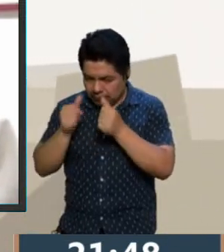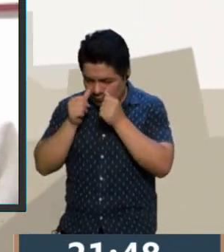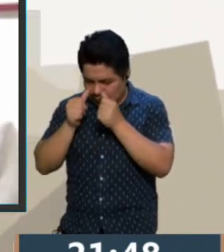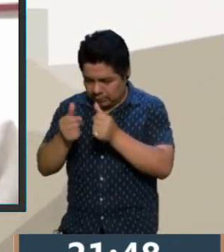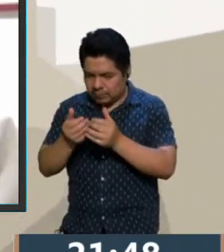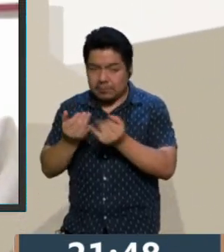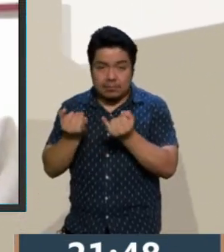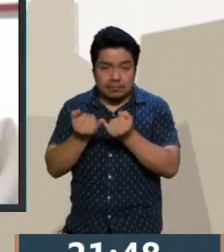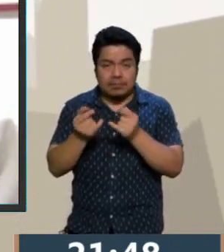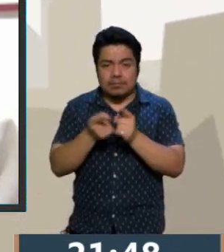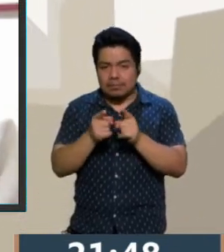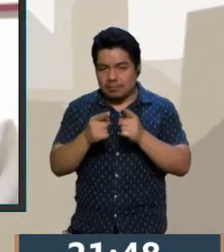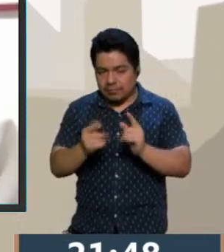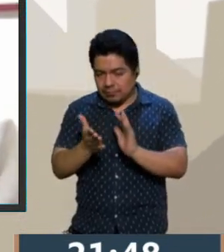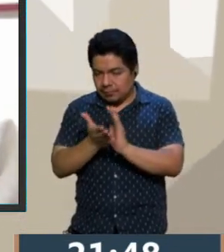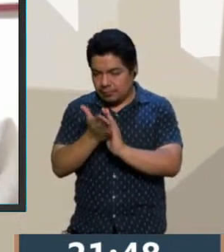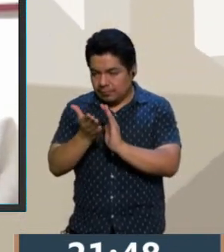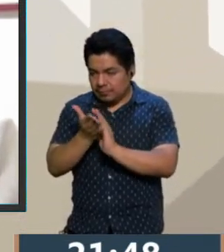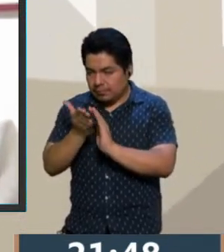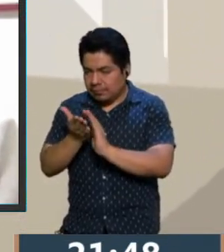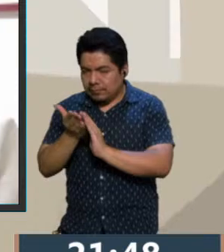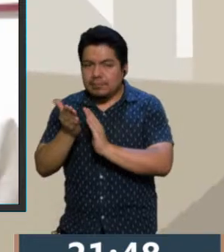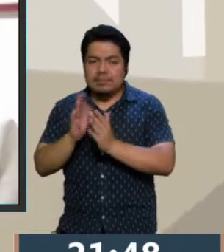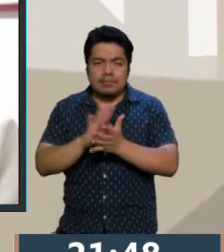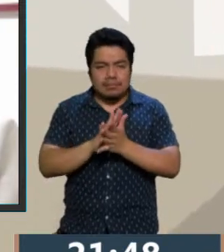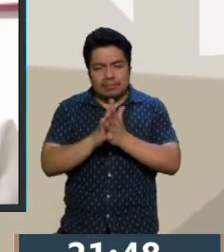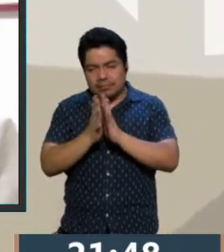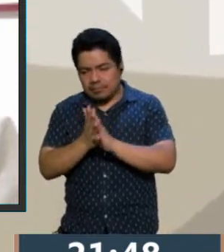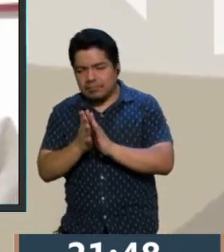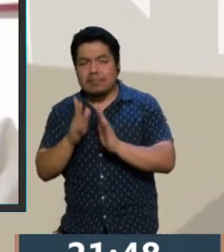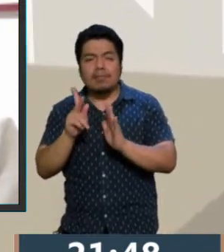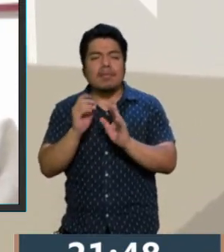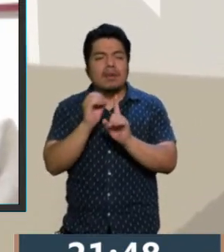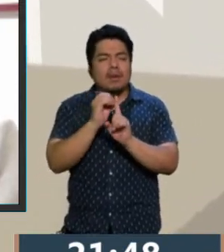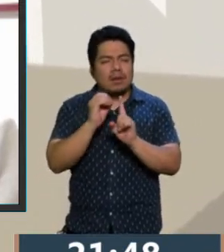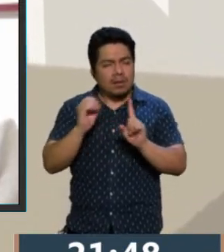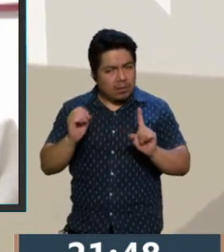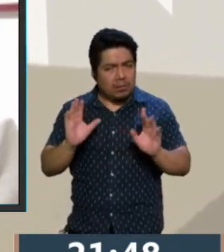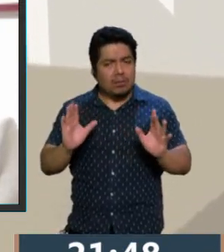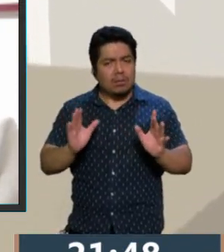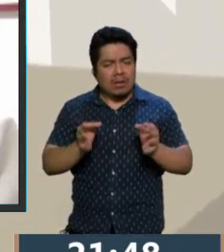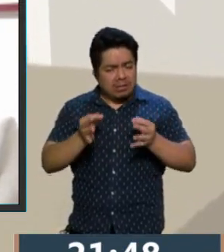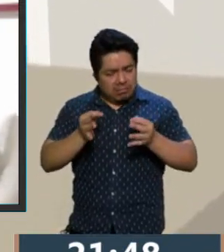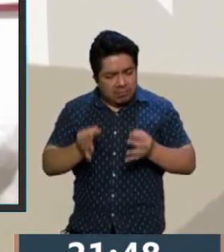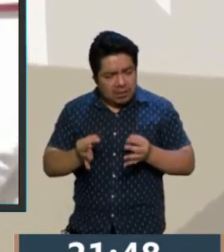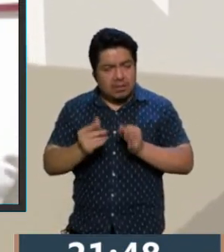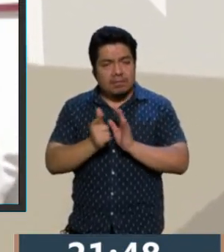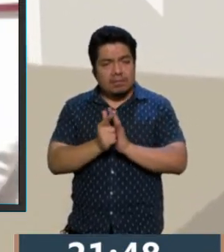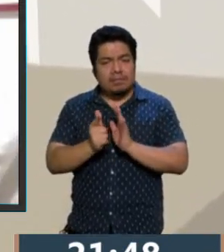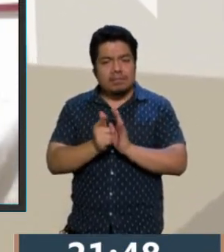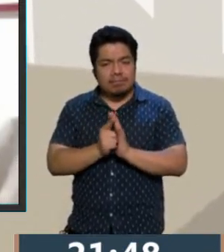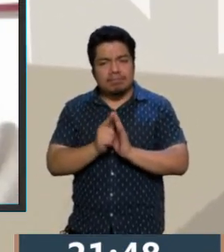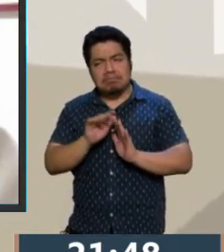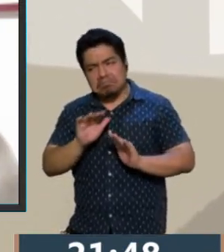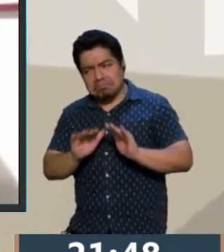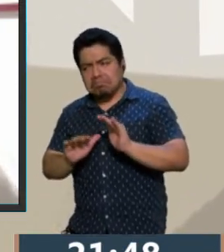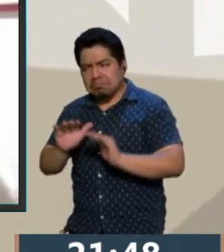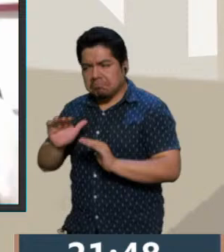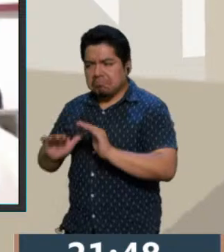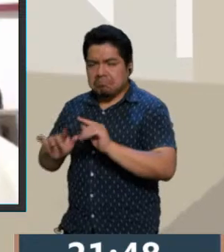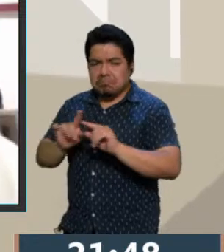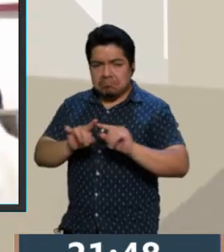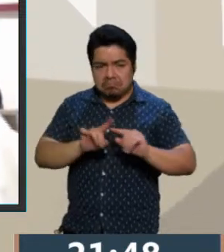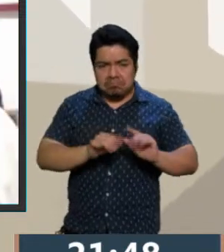que el desarrollo urbano puede transcurrir con orden, con certidumbre. La mayoría de los constructores y de